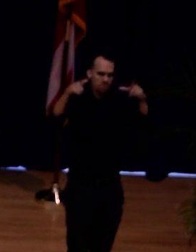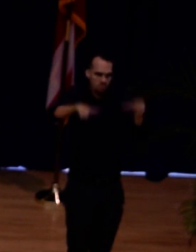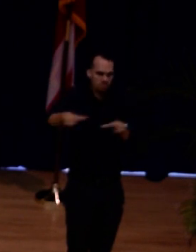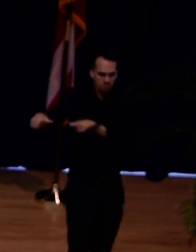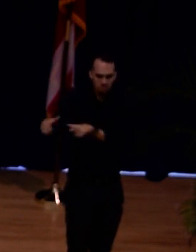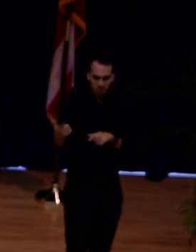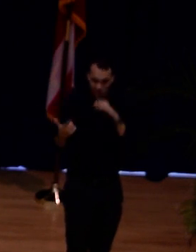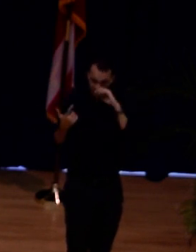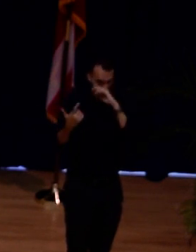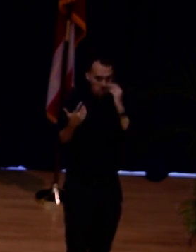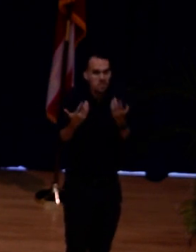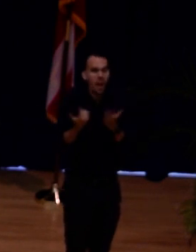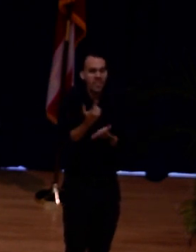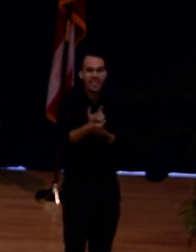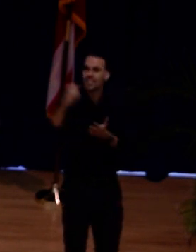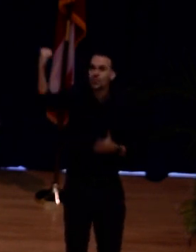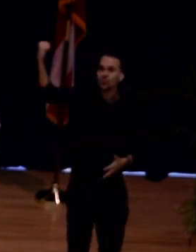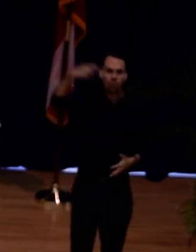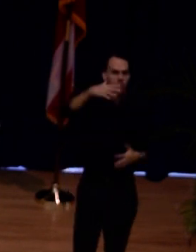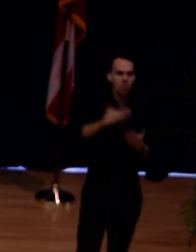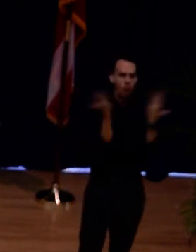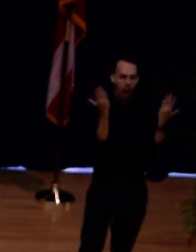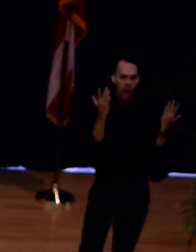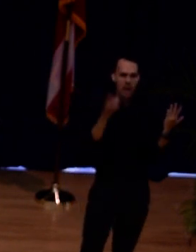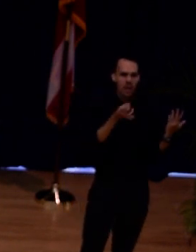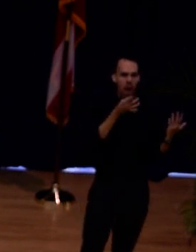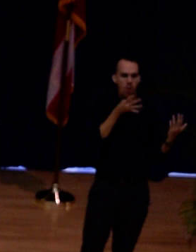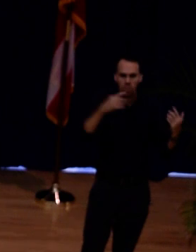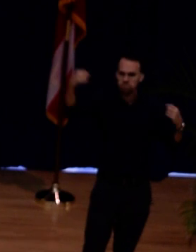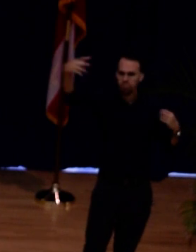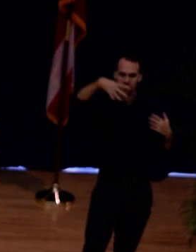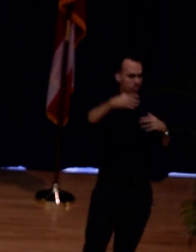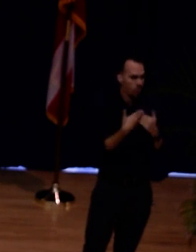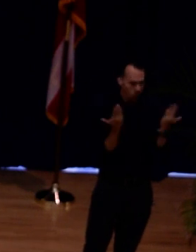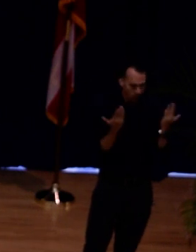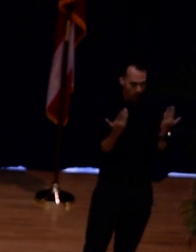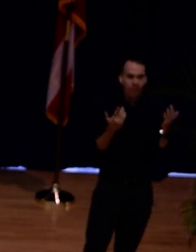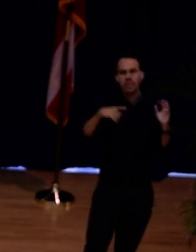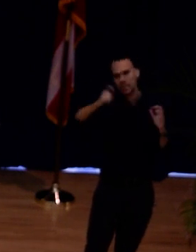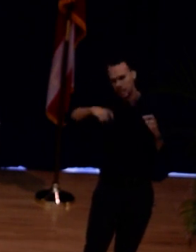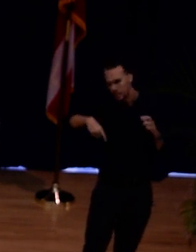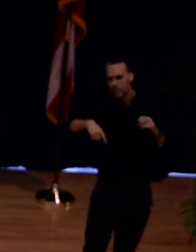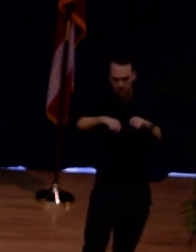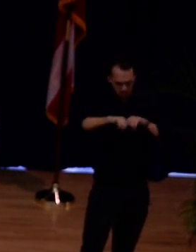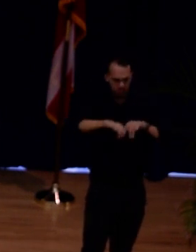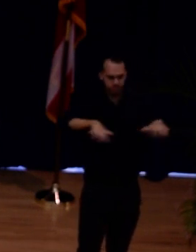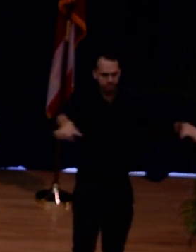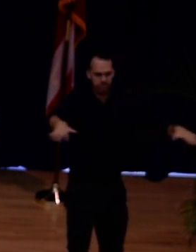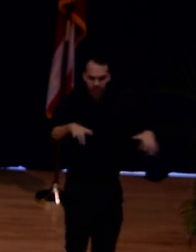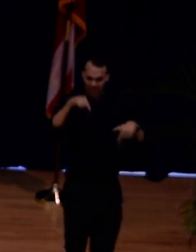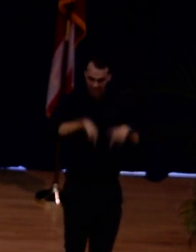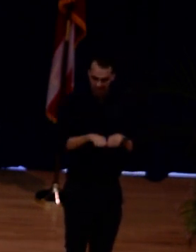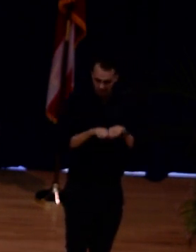unas iluminarias y unos sistemas públicos que queremos que se beneficien de esta generación distribuida. Y esa generación